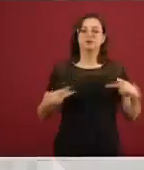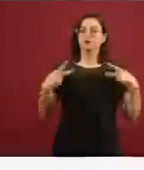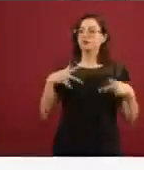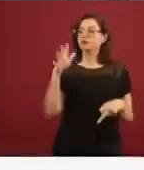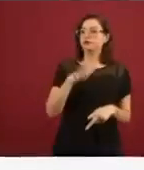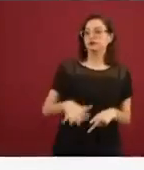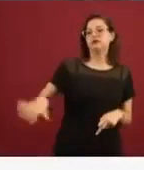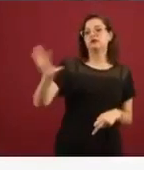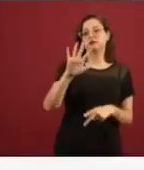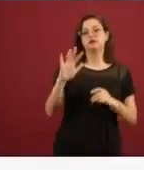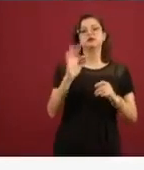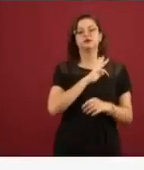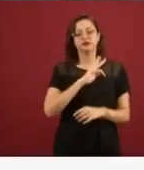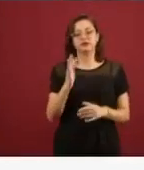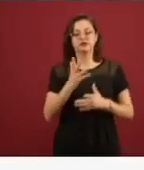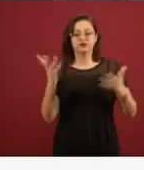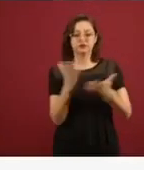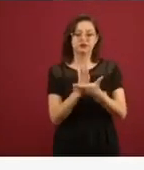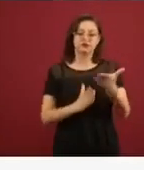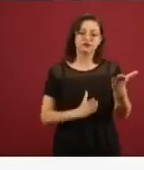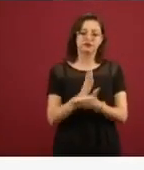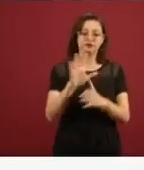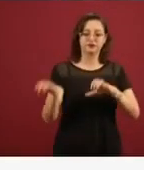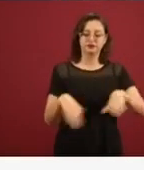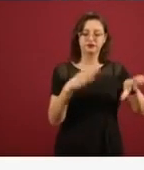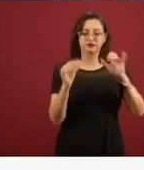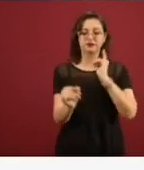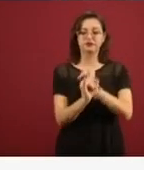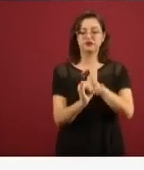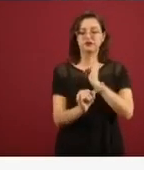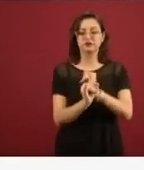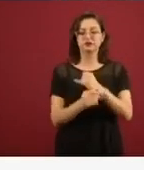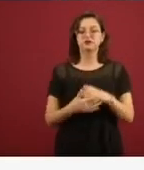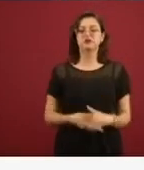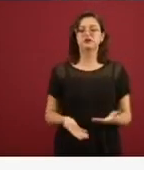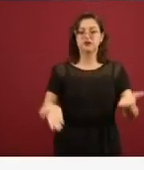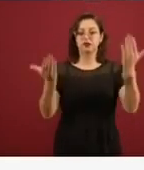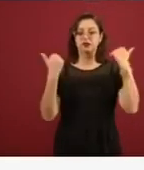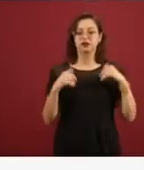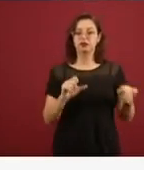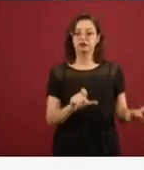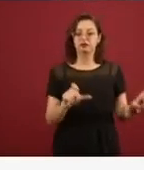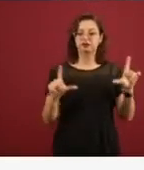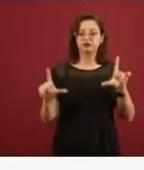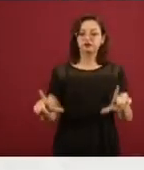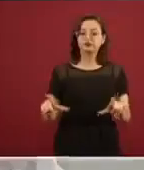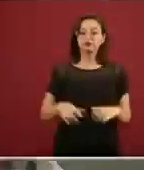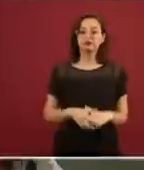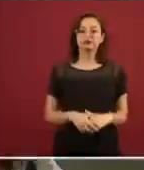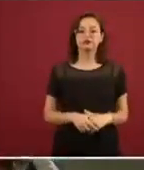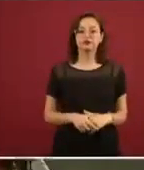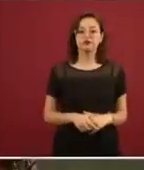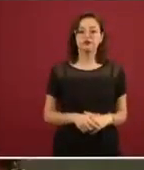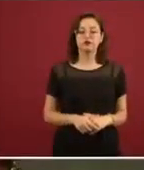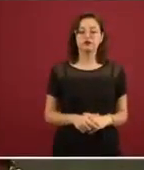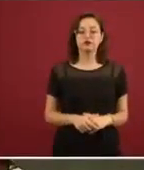también lo puede hacer con un acceso a una computadora y a internet. En la siguiente diapositiva